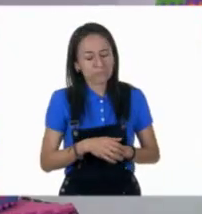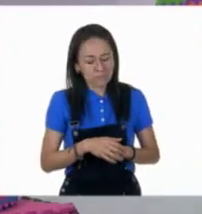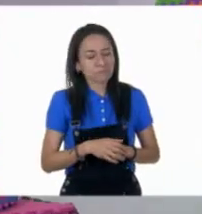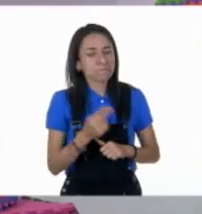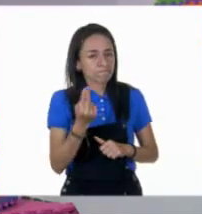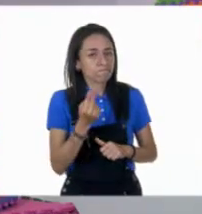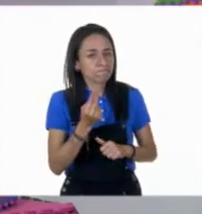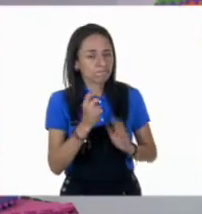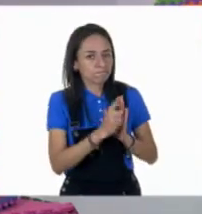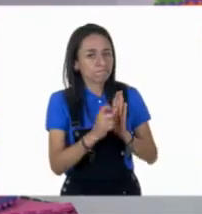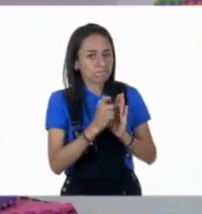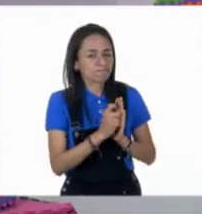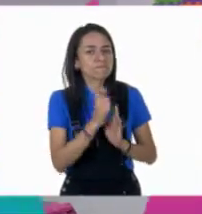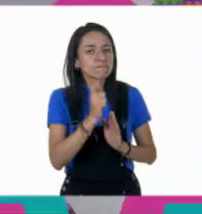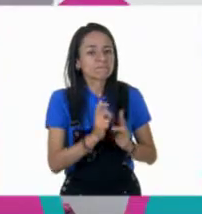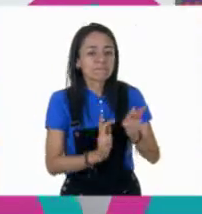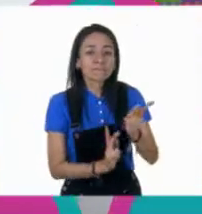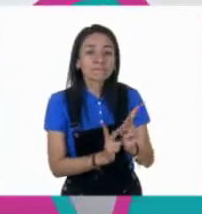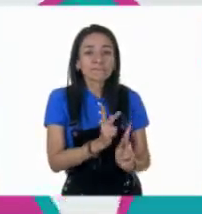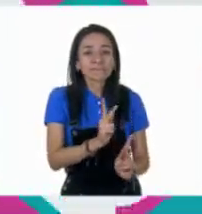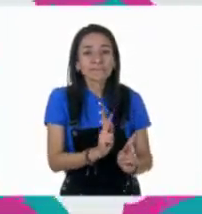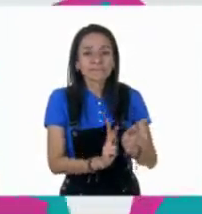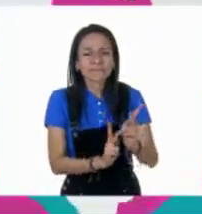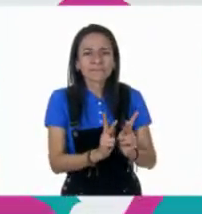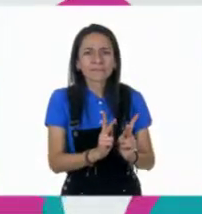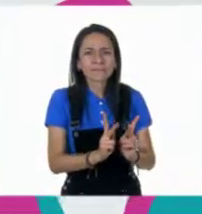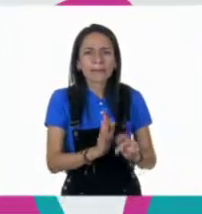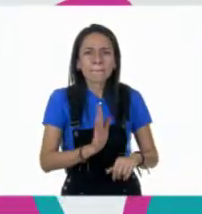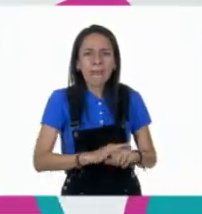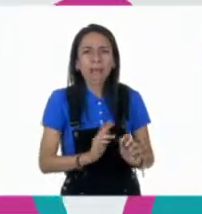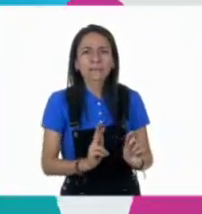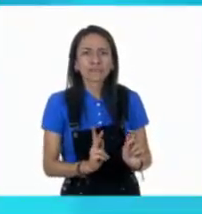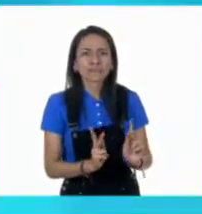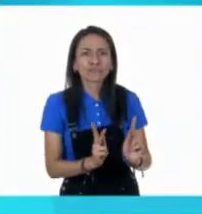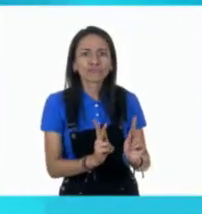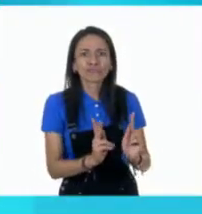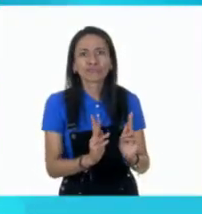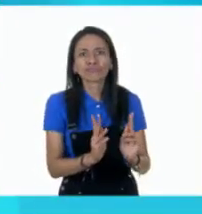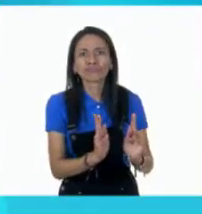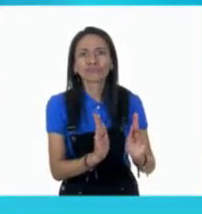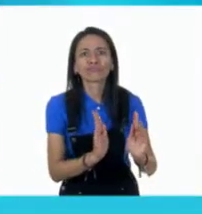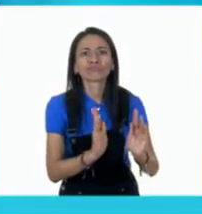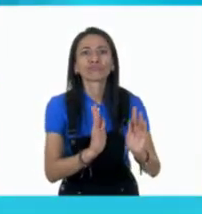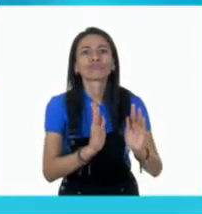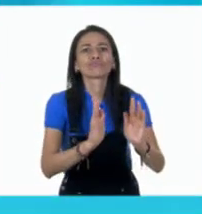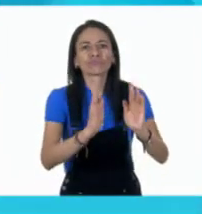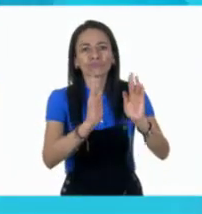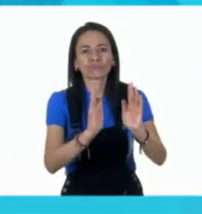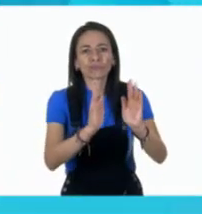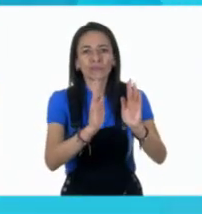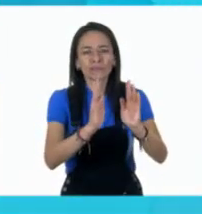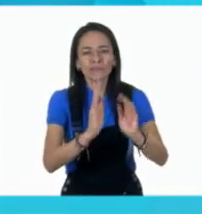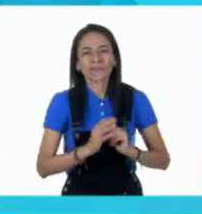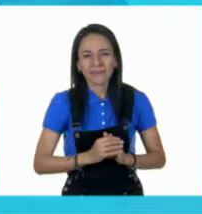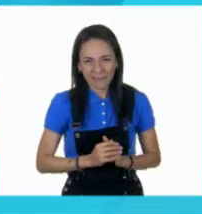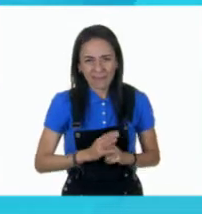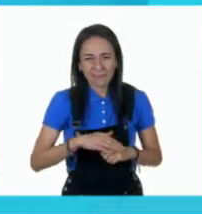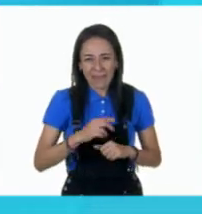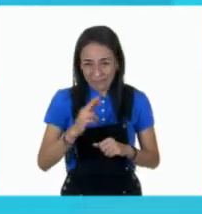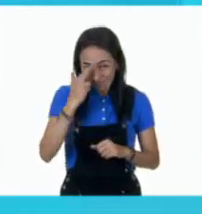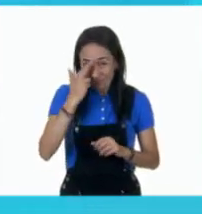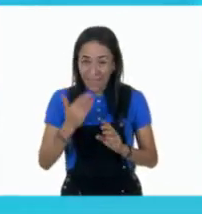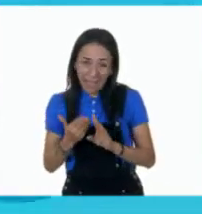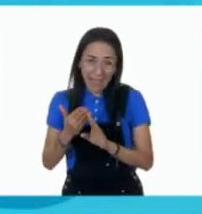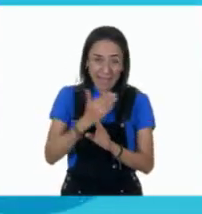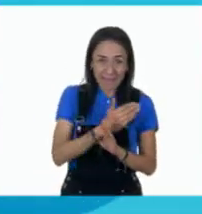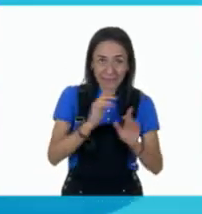anotar, que el pasto creció. Exacto. El pasto creció. Ya no está tan pequeñito como lo teníamos en la primera